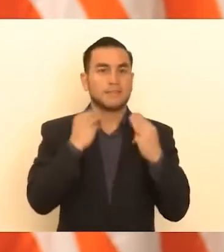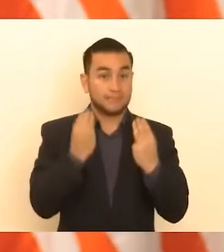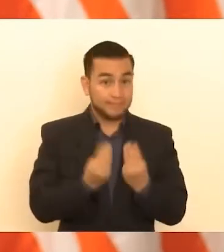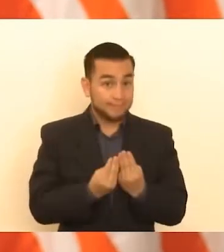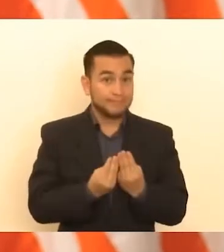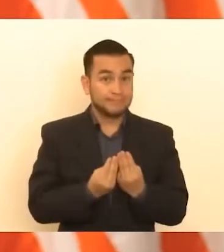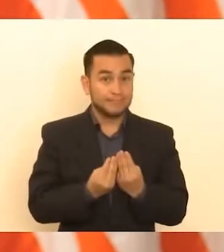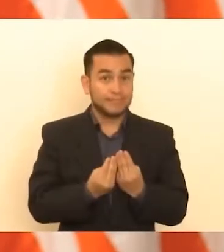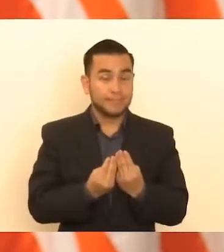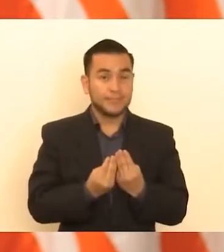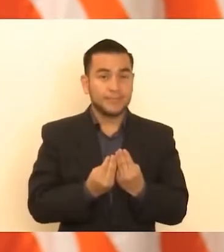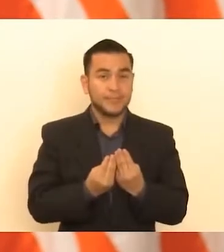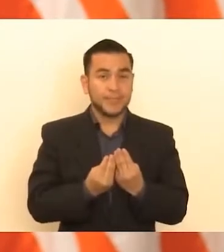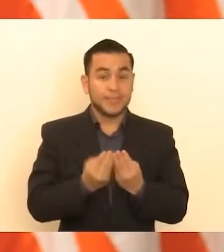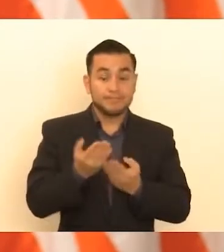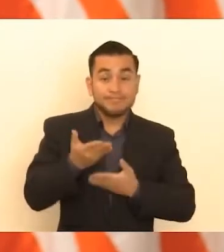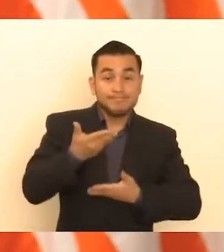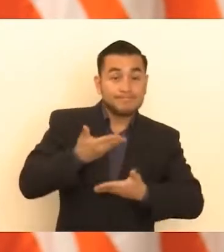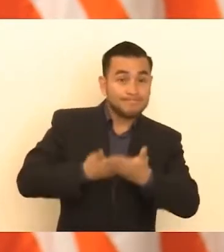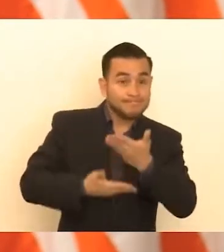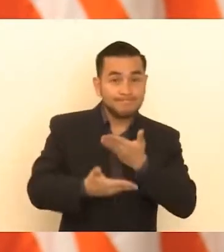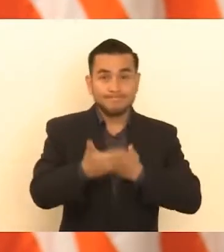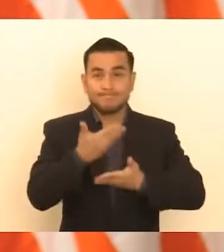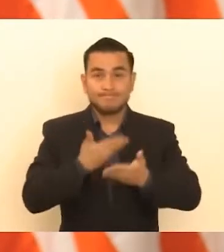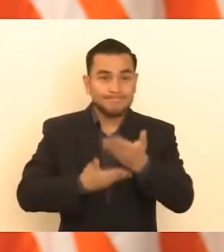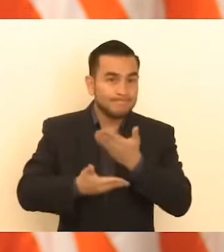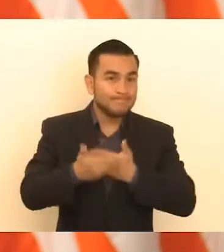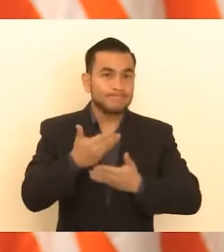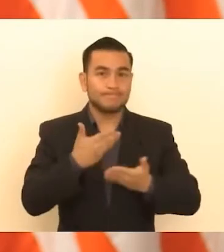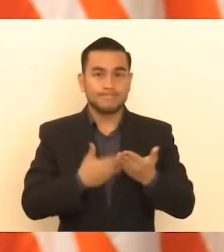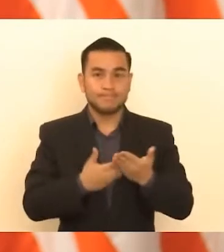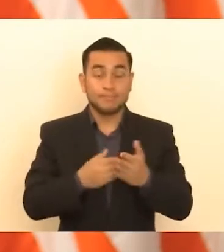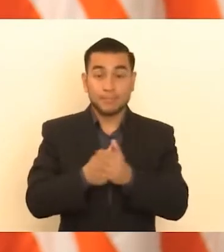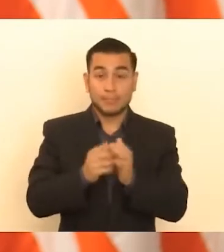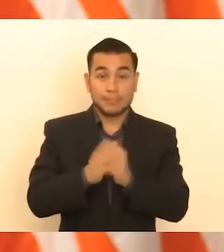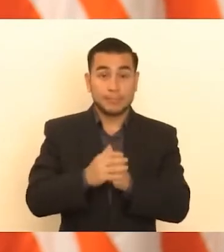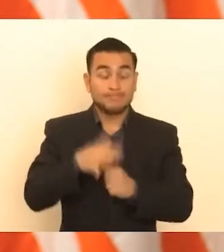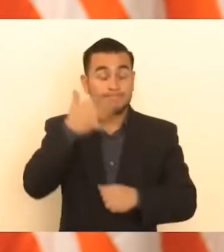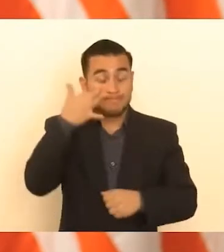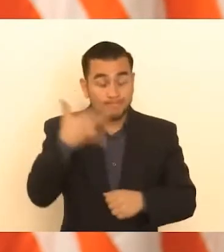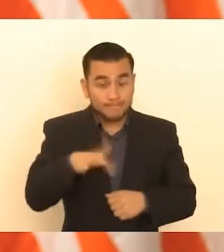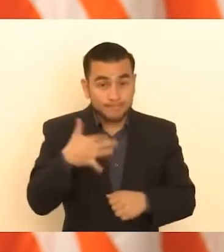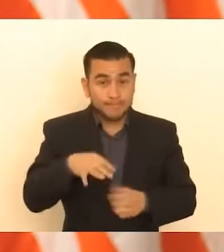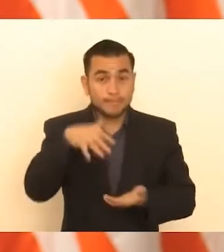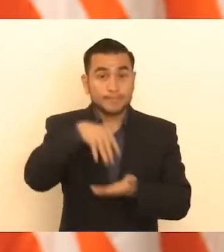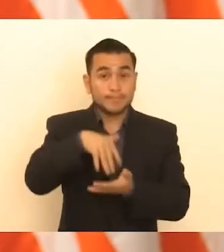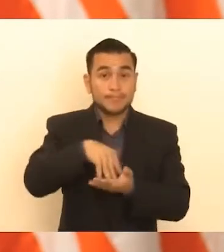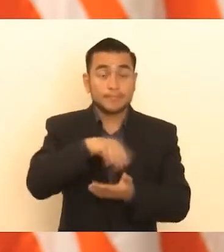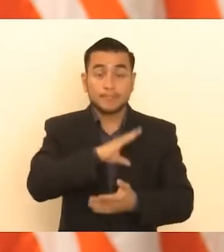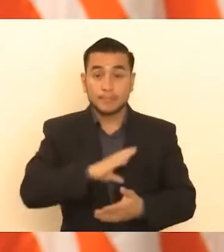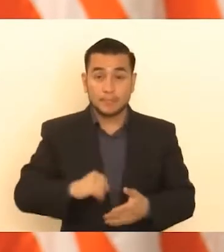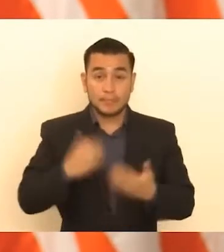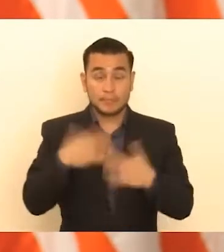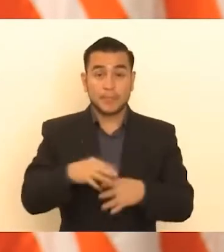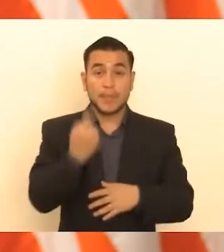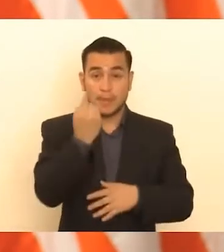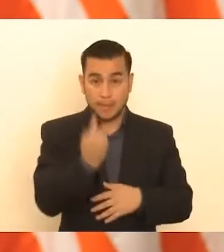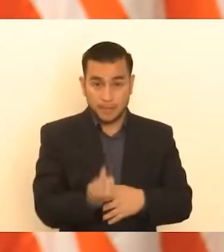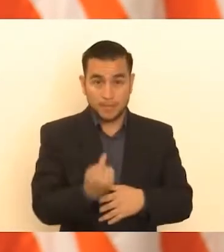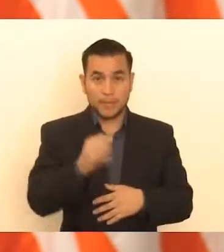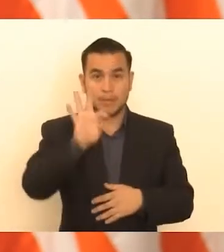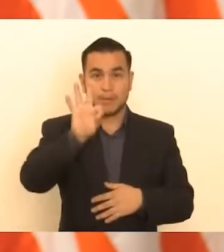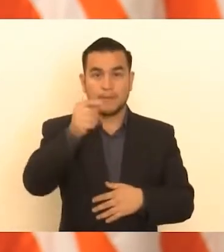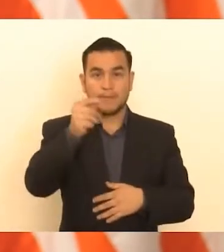pero tarde negociando la vida de la sangre de los salvadoreños hay un antejuicio pidió por el fiscal general de la república